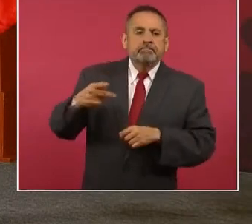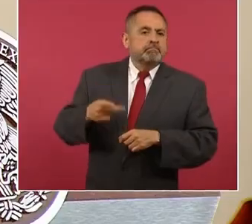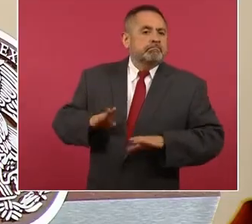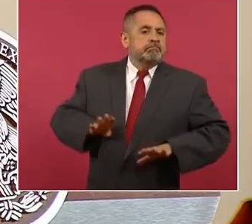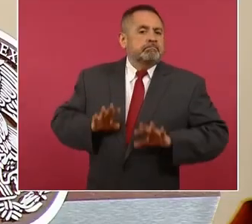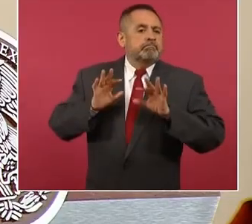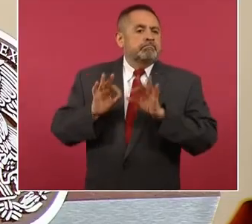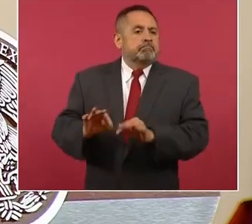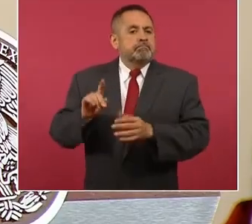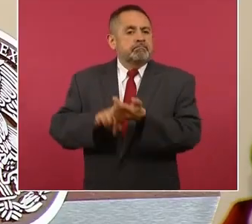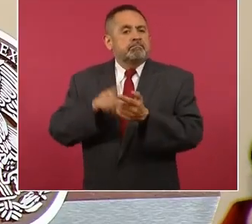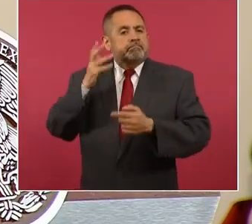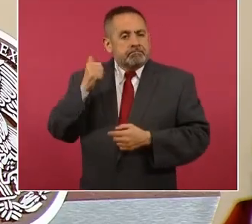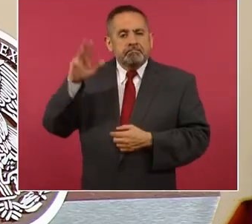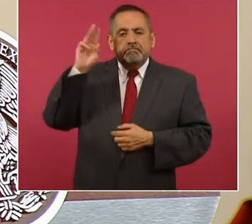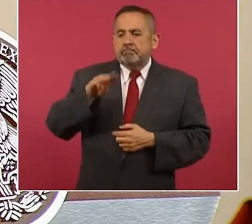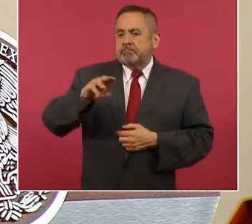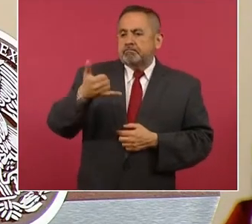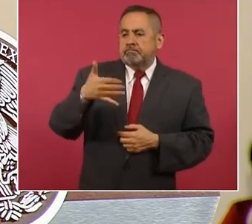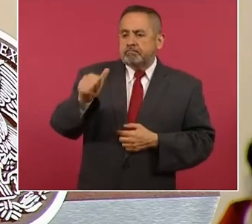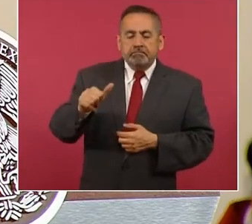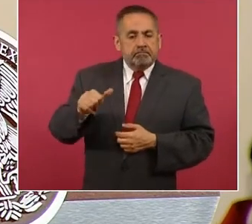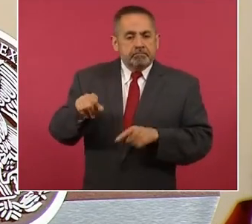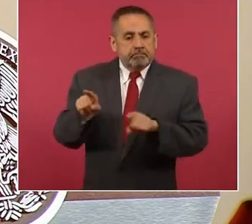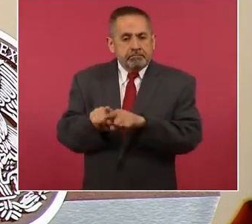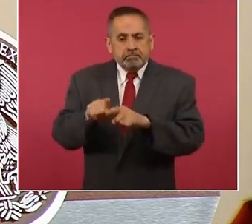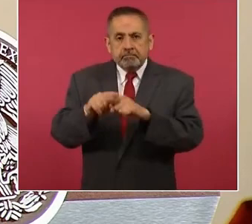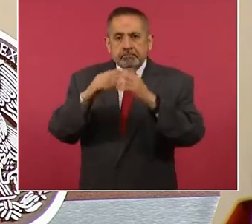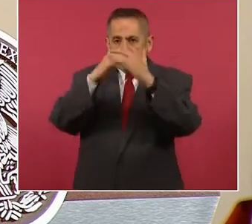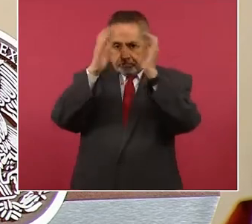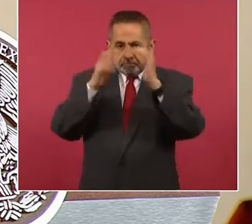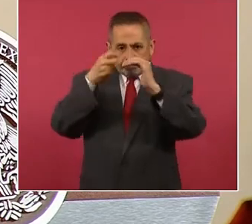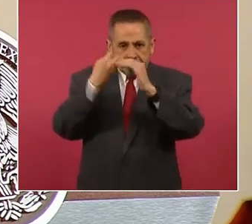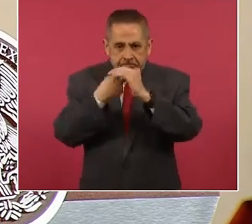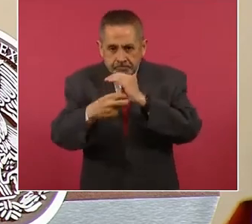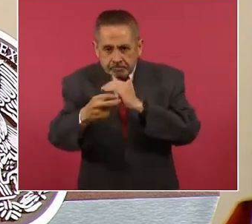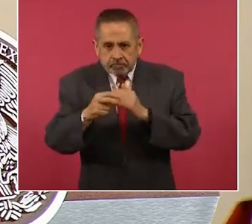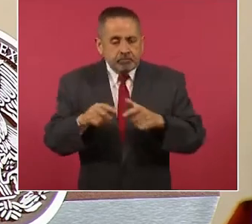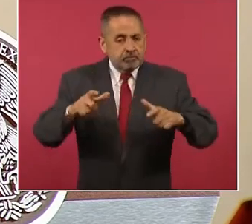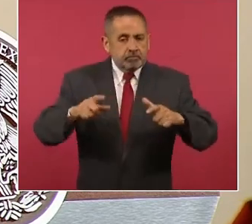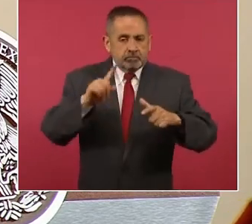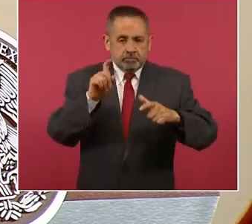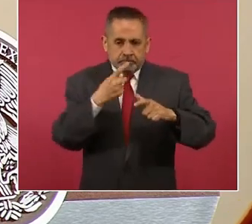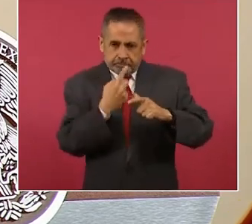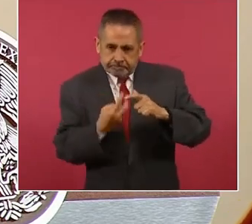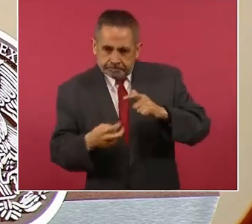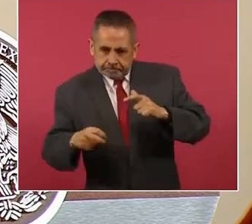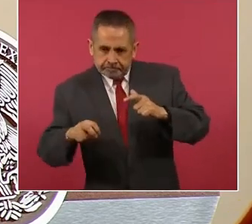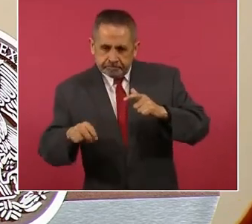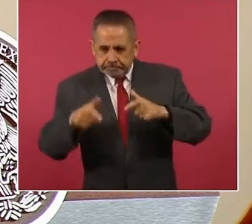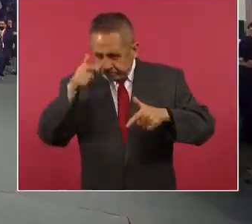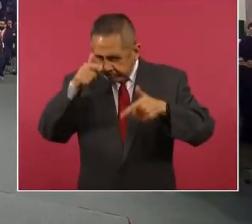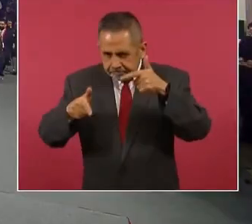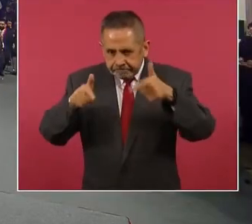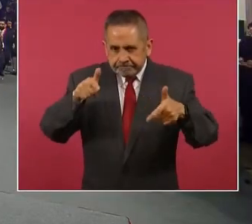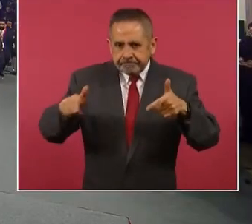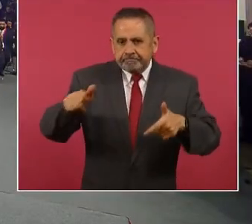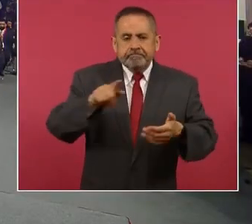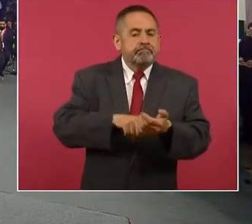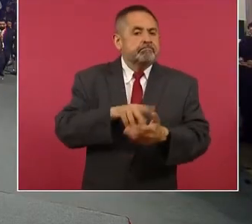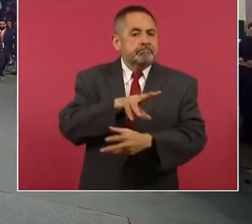la presencia humana, fundamentalmente cuevas y cenotes. Hay una gran cantidad